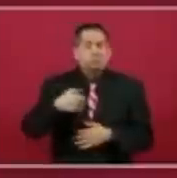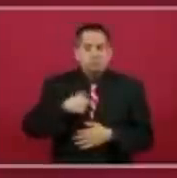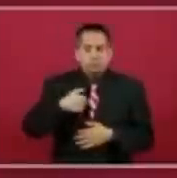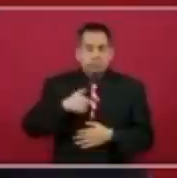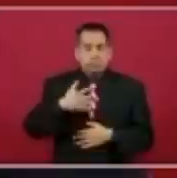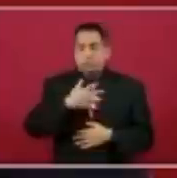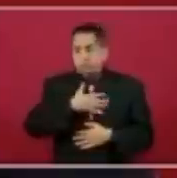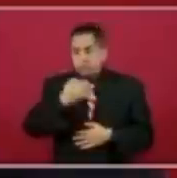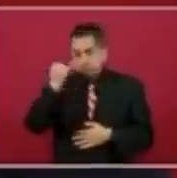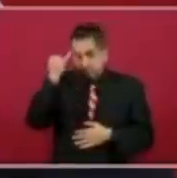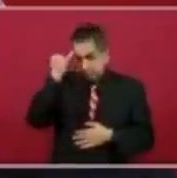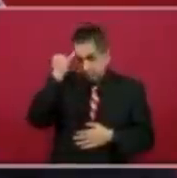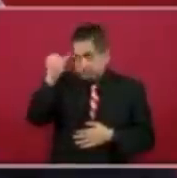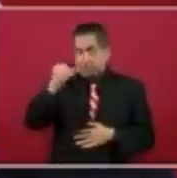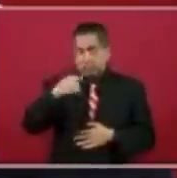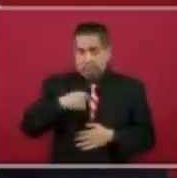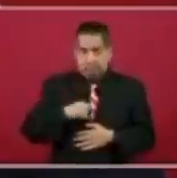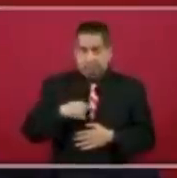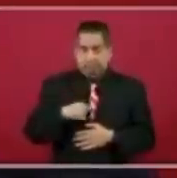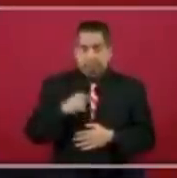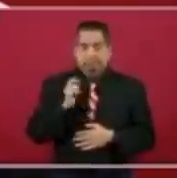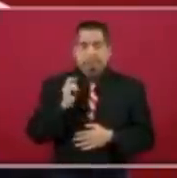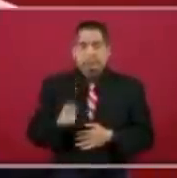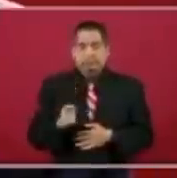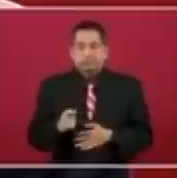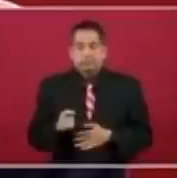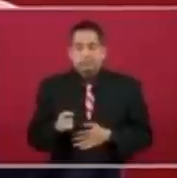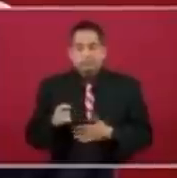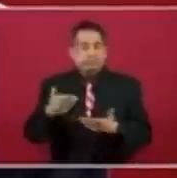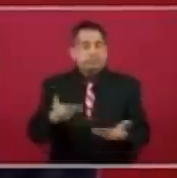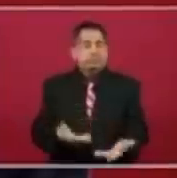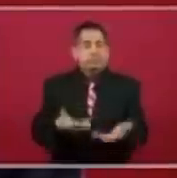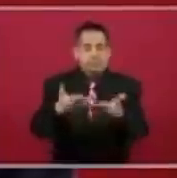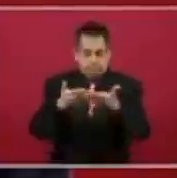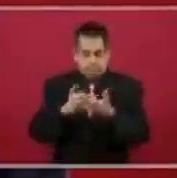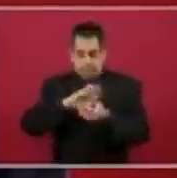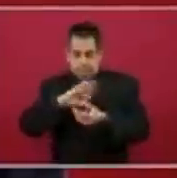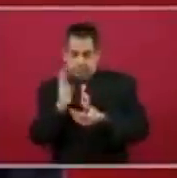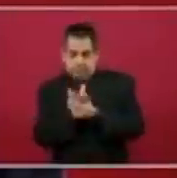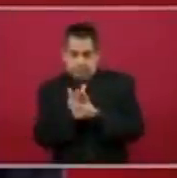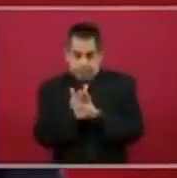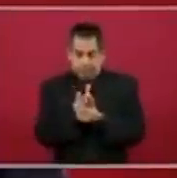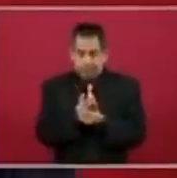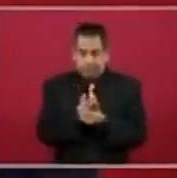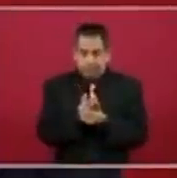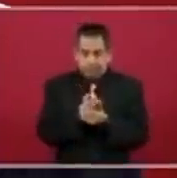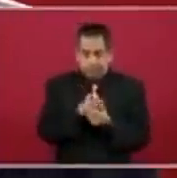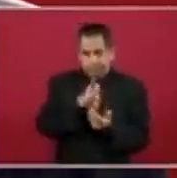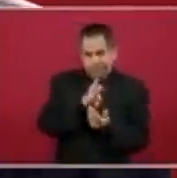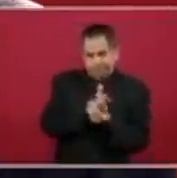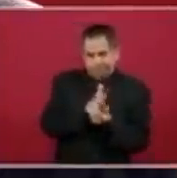criterio que cuando me presentan un expediente